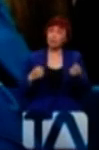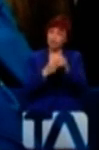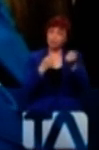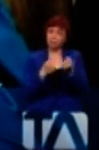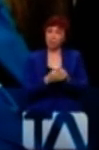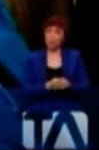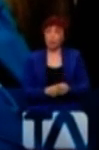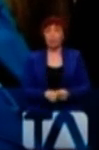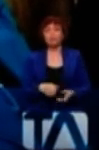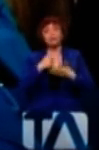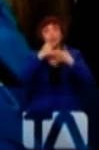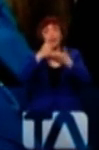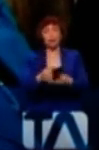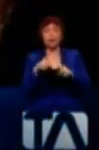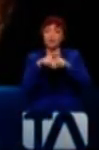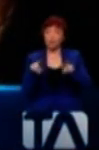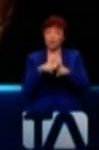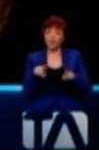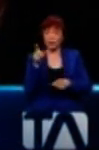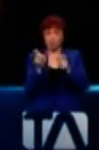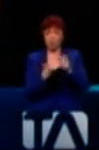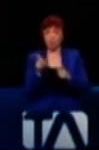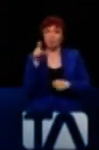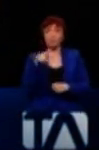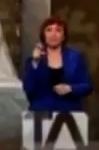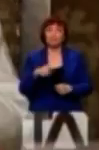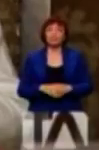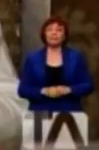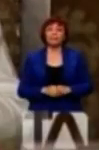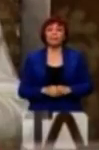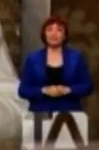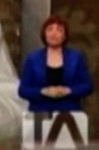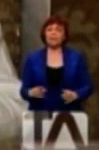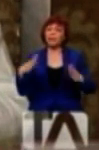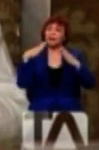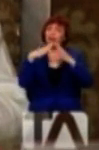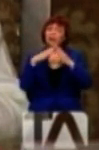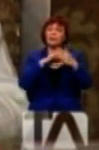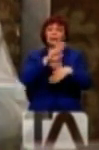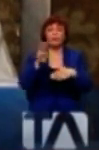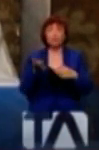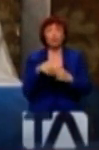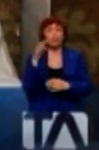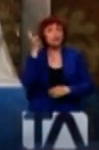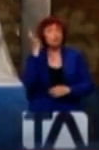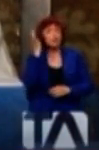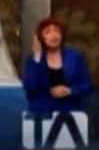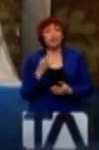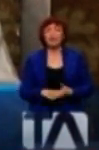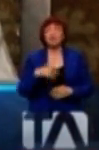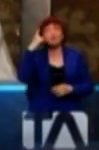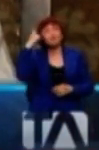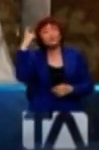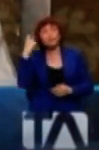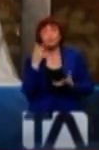de cientos de personas en situación vulnerable. Porque la casa es algo que toda mujer anhela en su